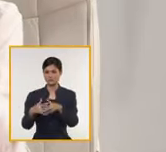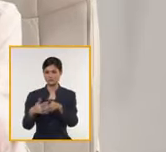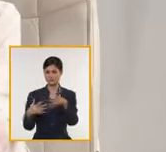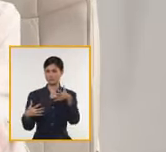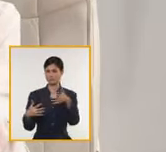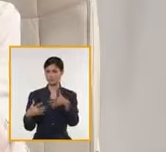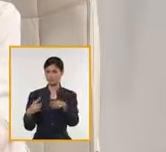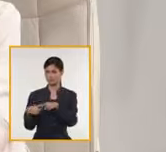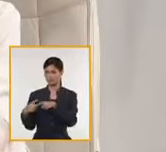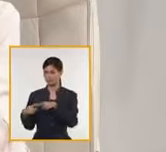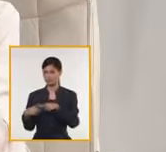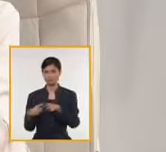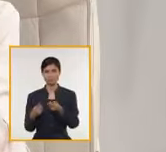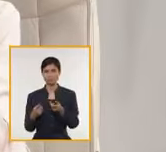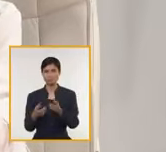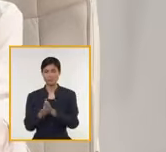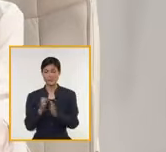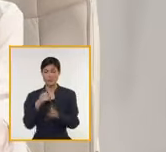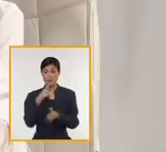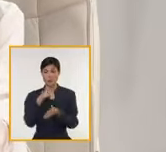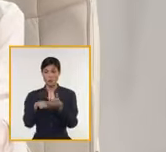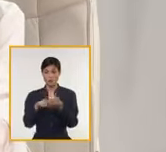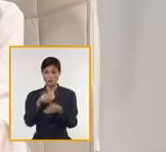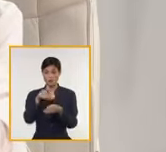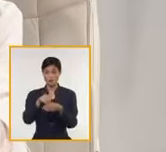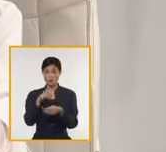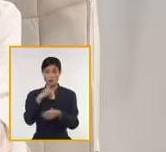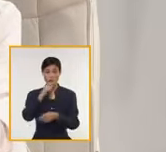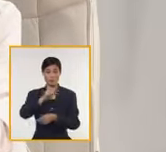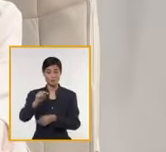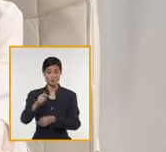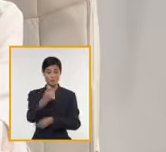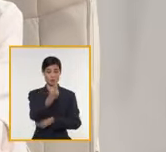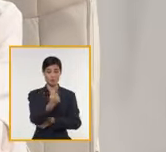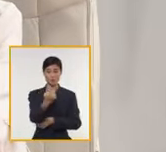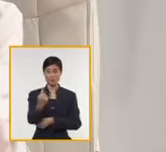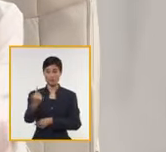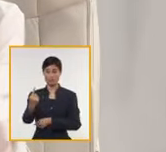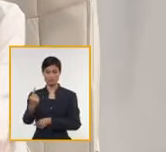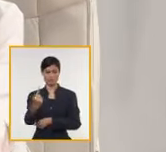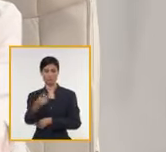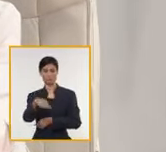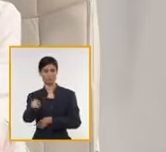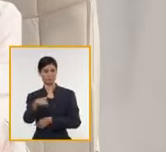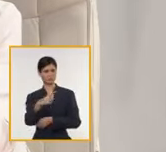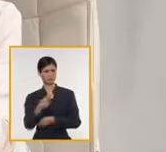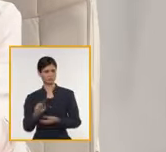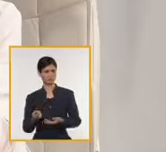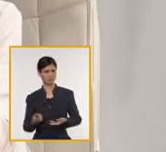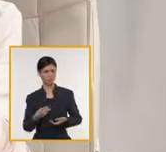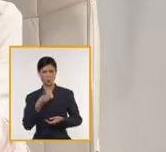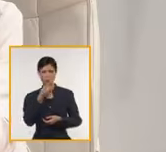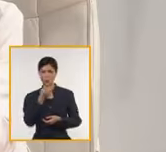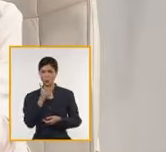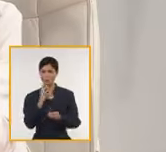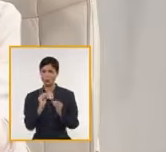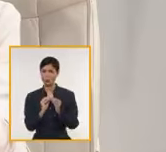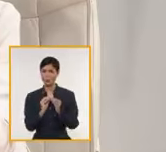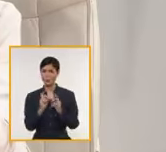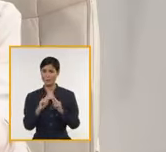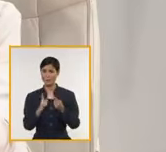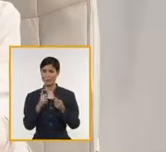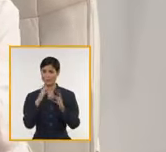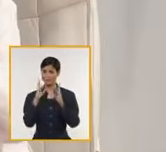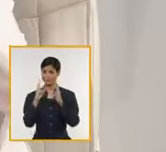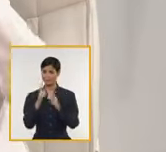con figuras muy desprestigiadas, como el propio Jorge Tuto Quiroga, expresidente del país,